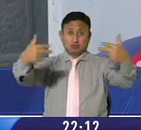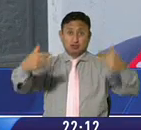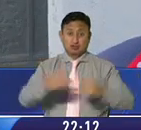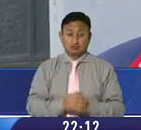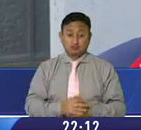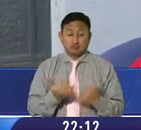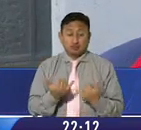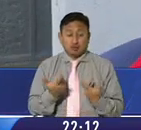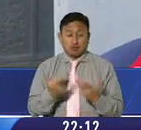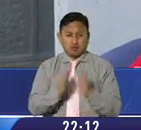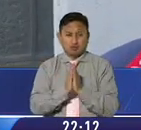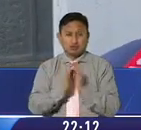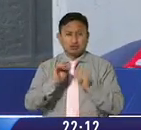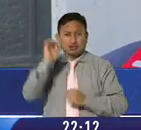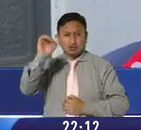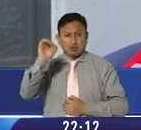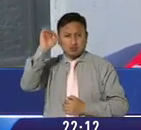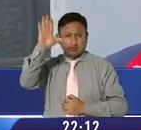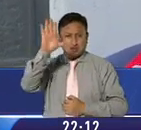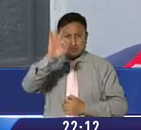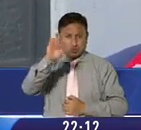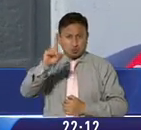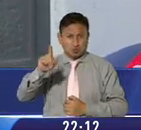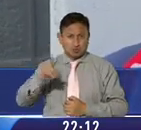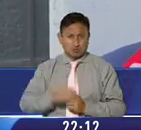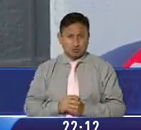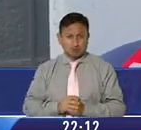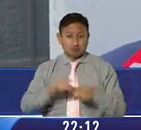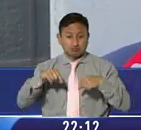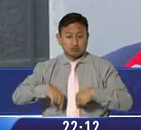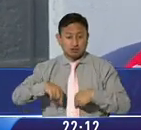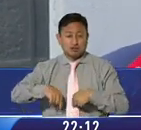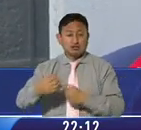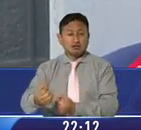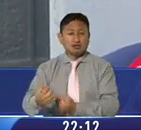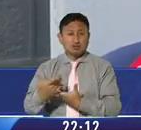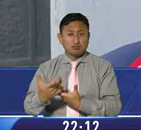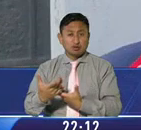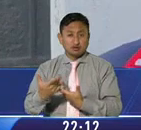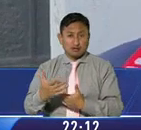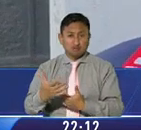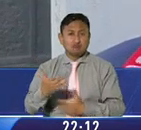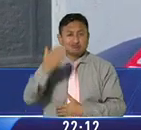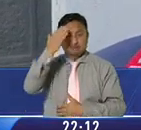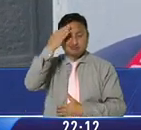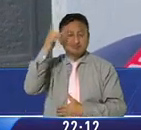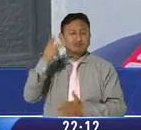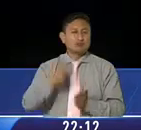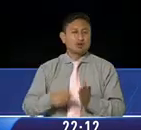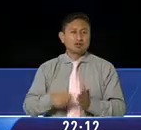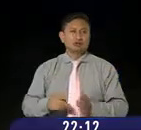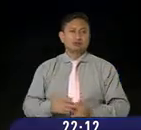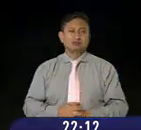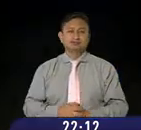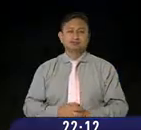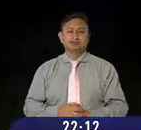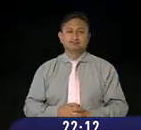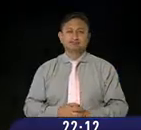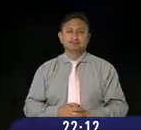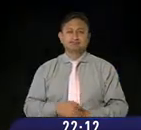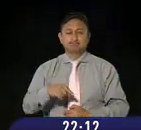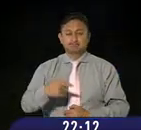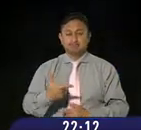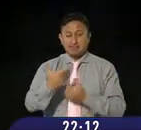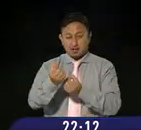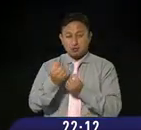estamos solicitando los videos al EQ911 y en base a eso se determinará la teoría del caso. Se dio a conocer el